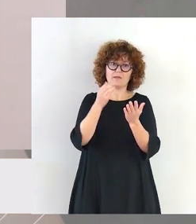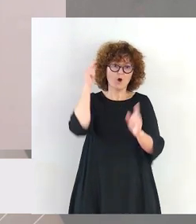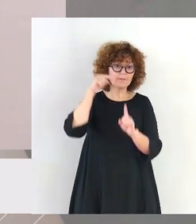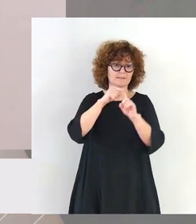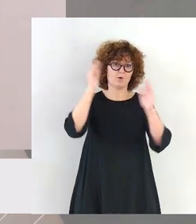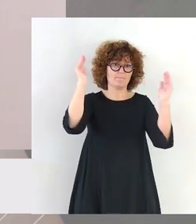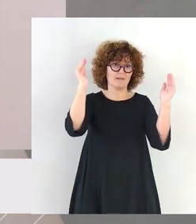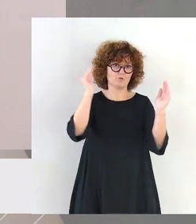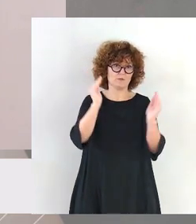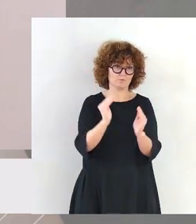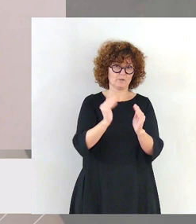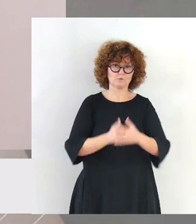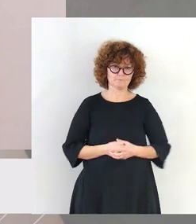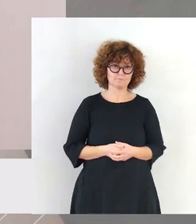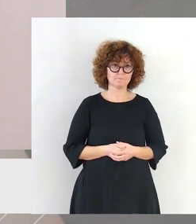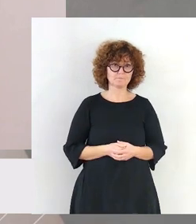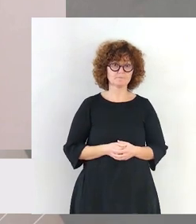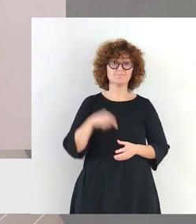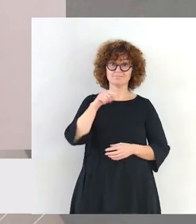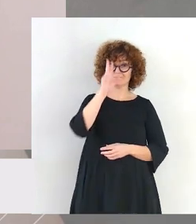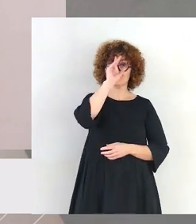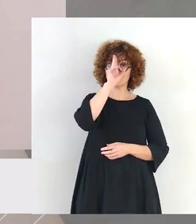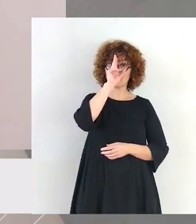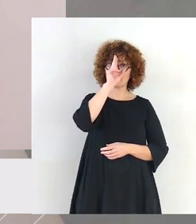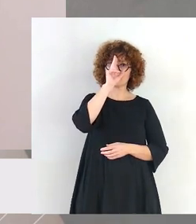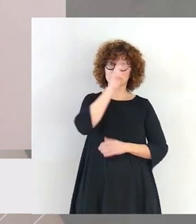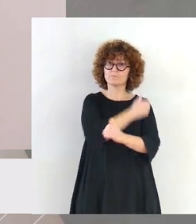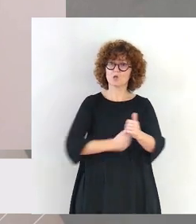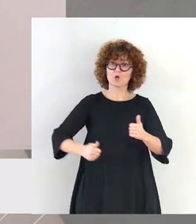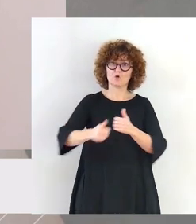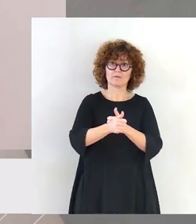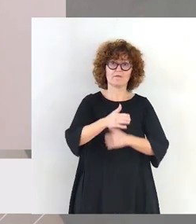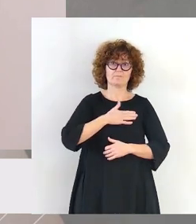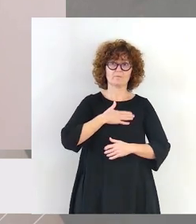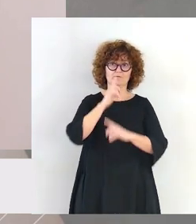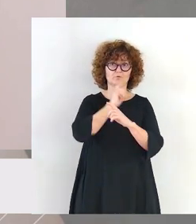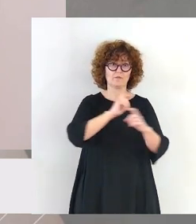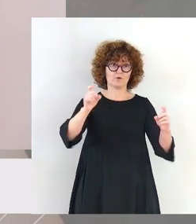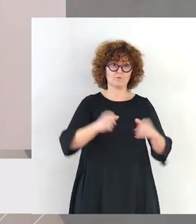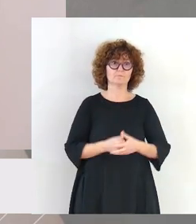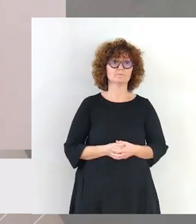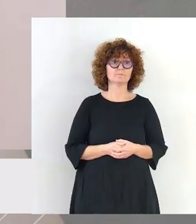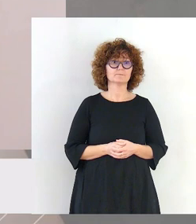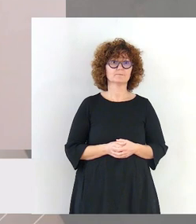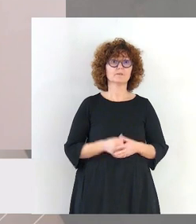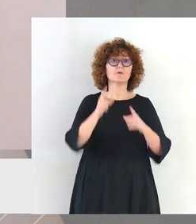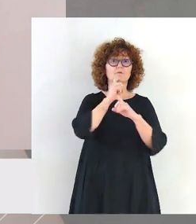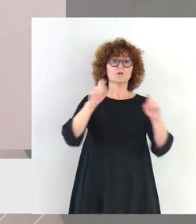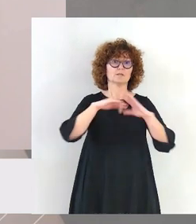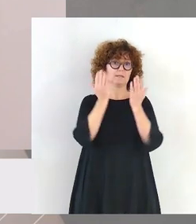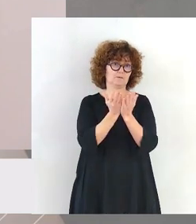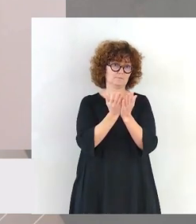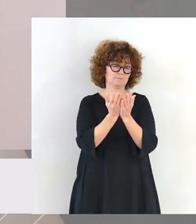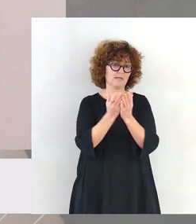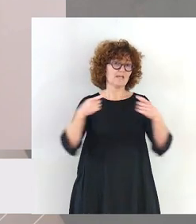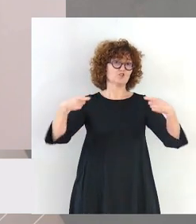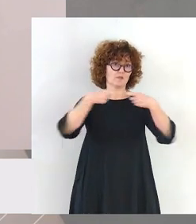las comunidades esta preocupación es una de las prioridades de la fundación de la fundación internacional de sociedades